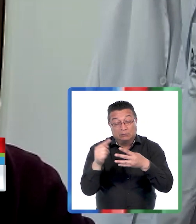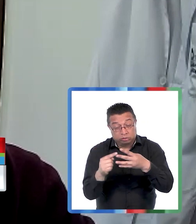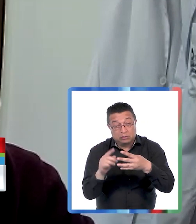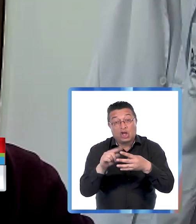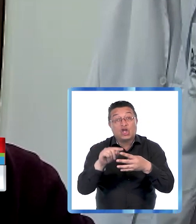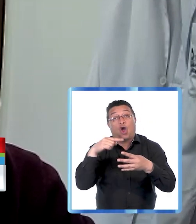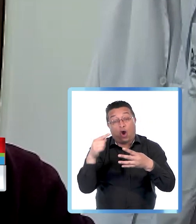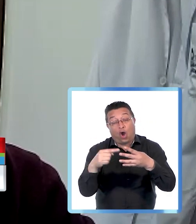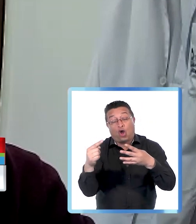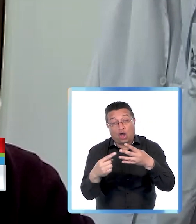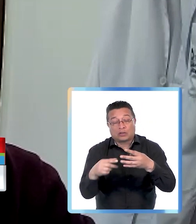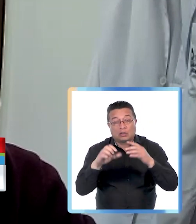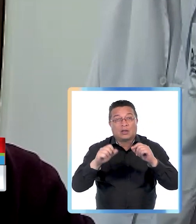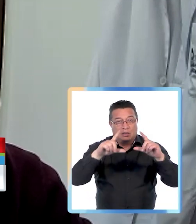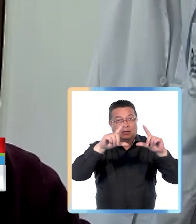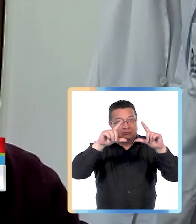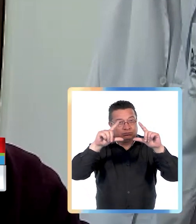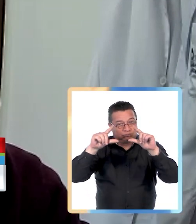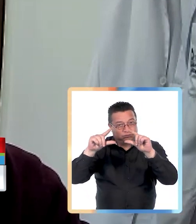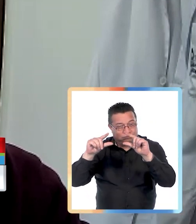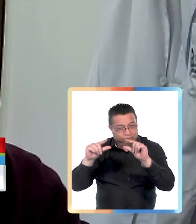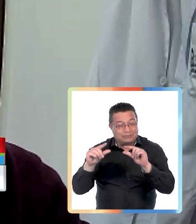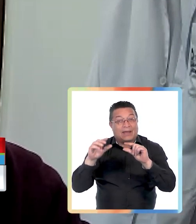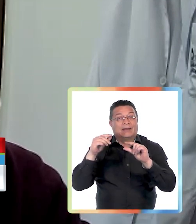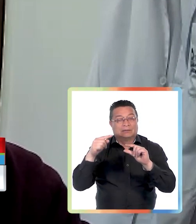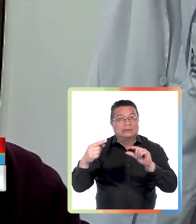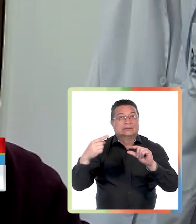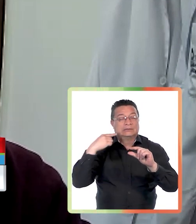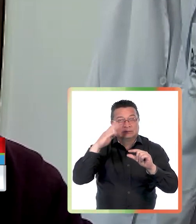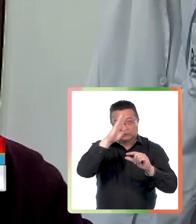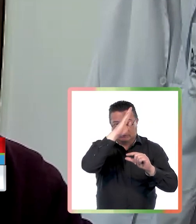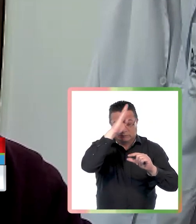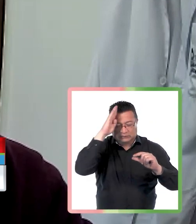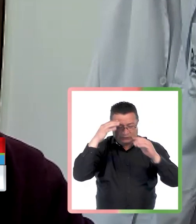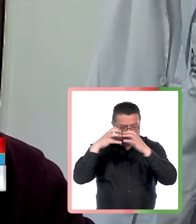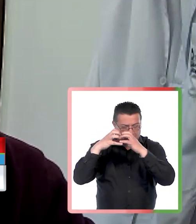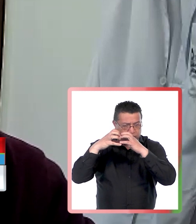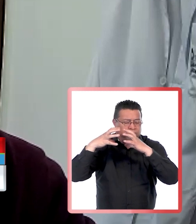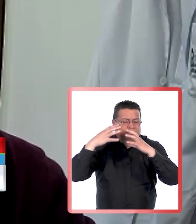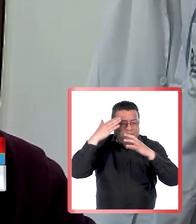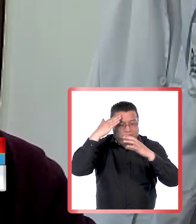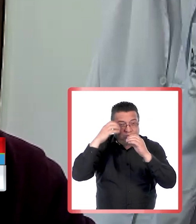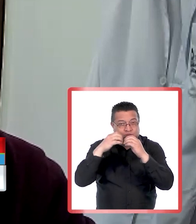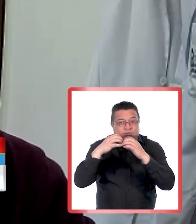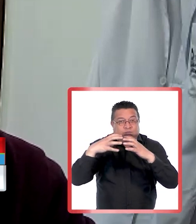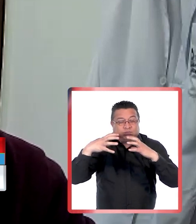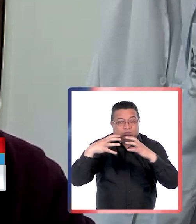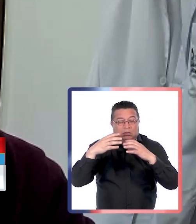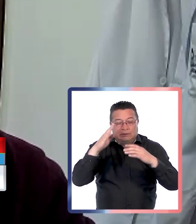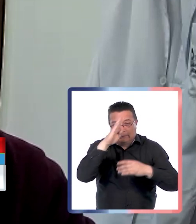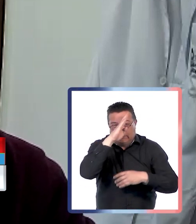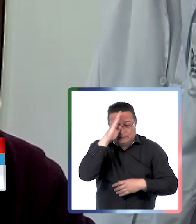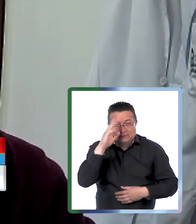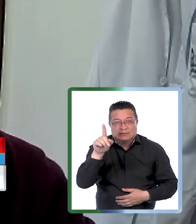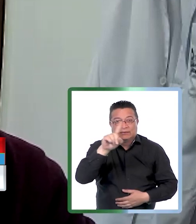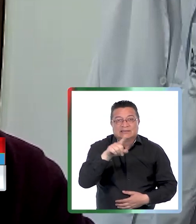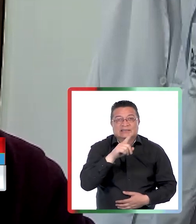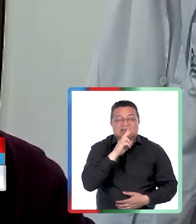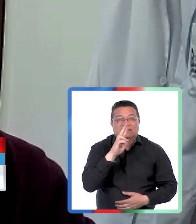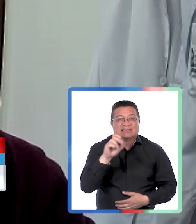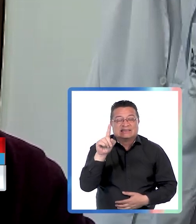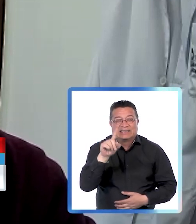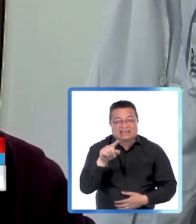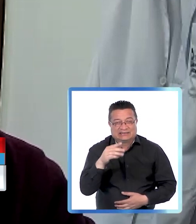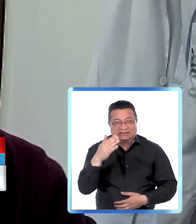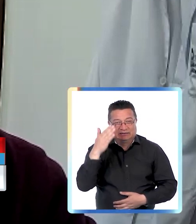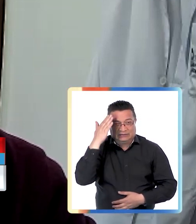con otras, reduce el estrés inflamatorio o el que